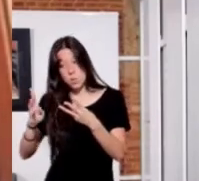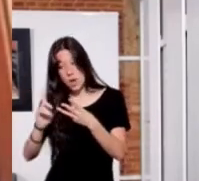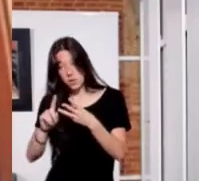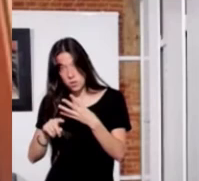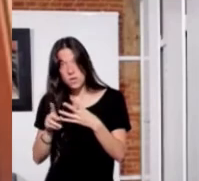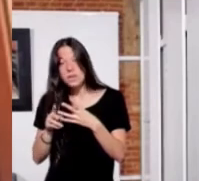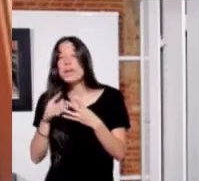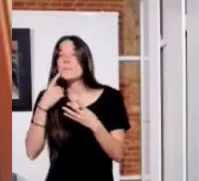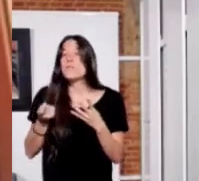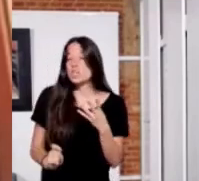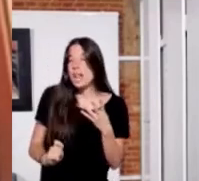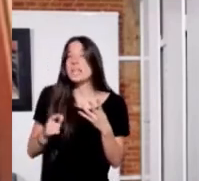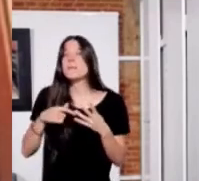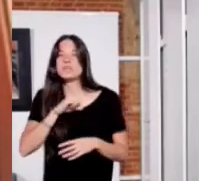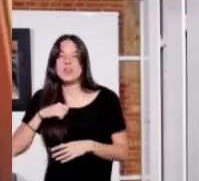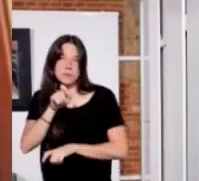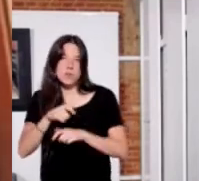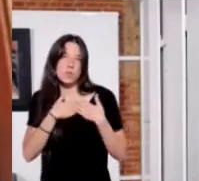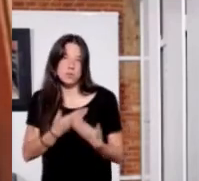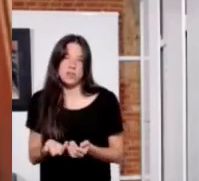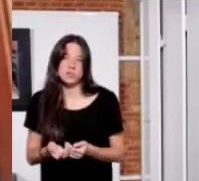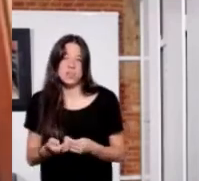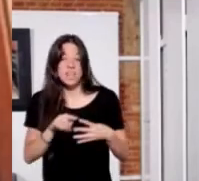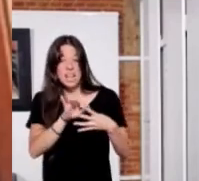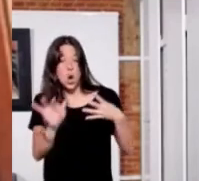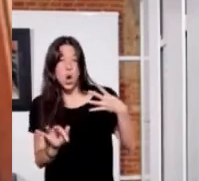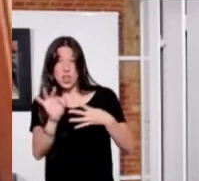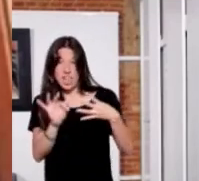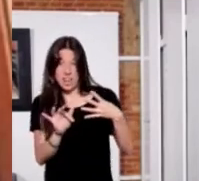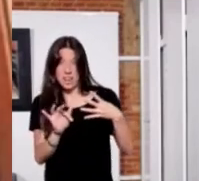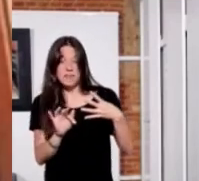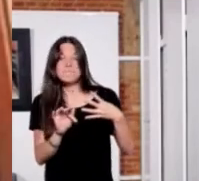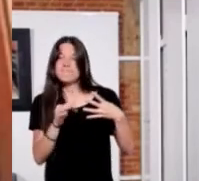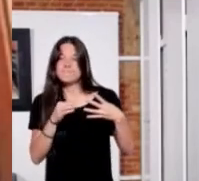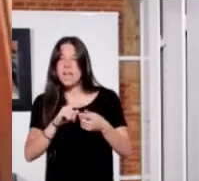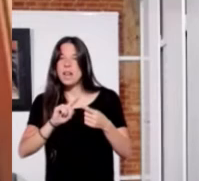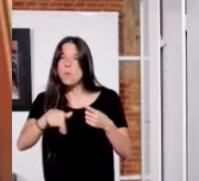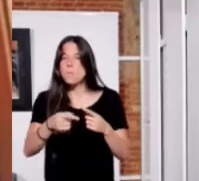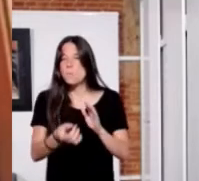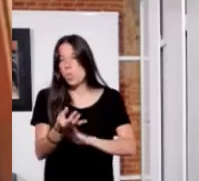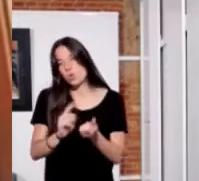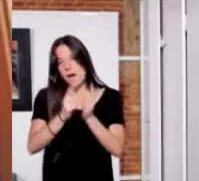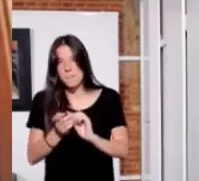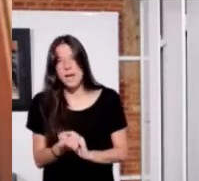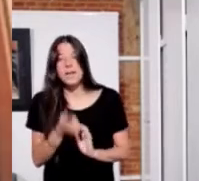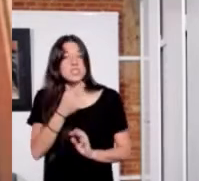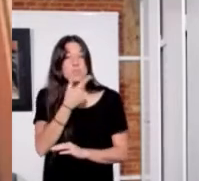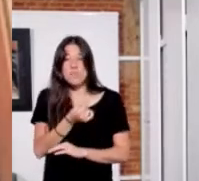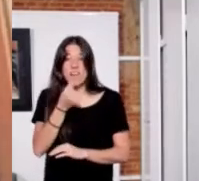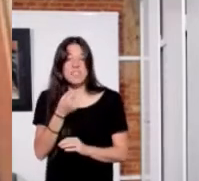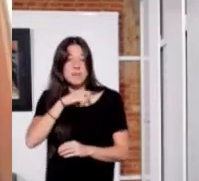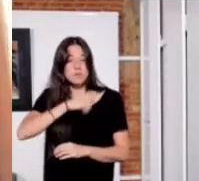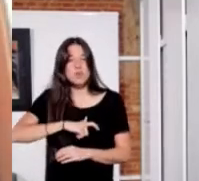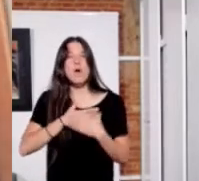profesional y personal del voluntario. El orden de los factores adultera el producto. Es muy fácil ser voluntario y buen